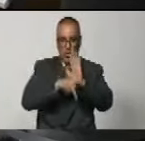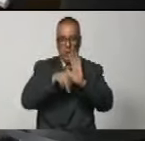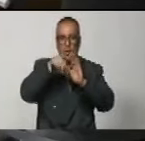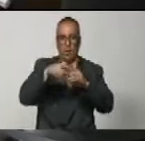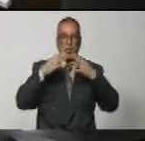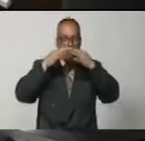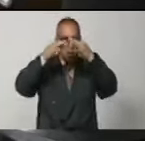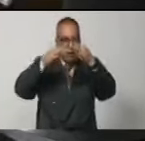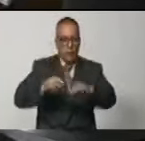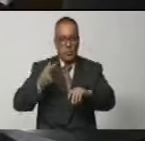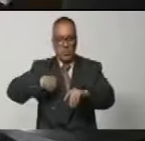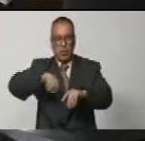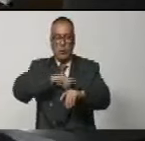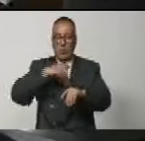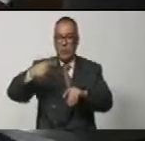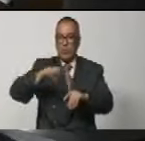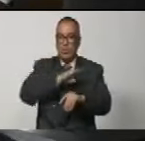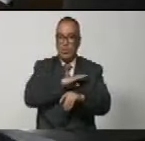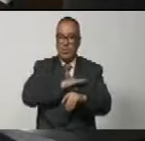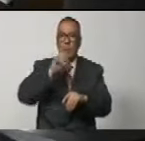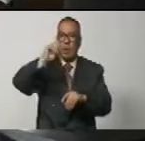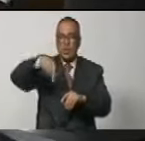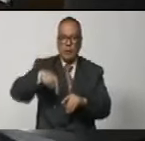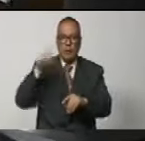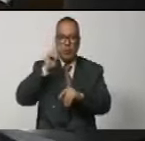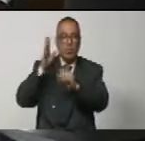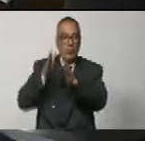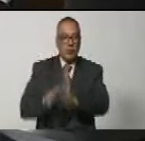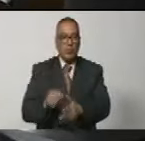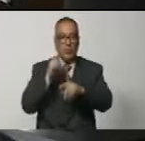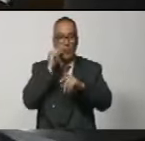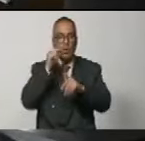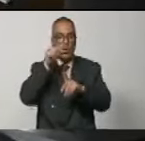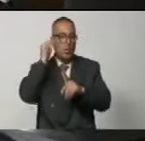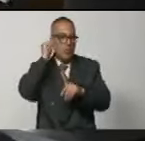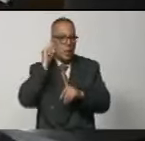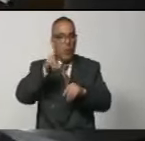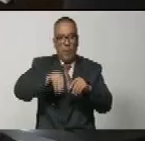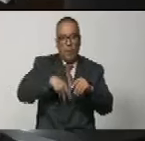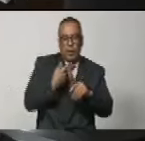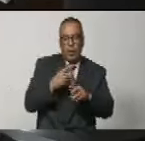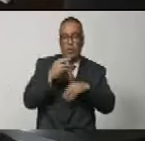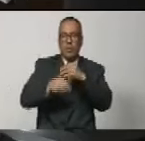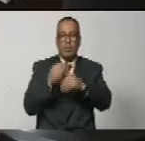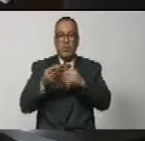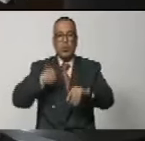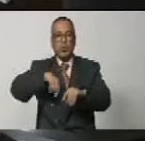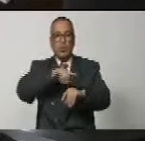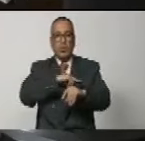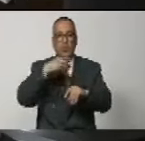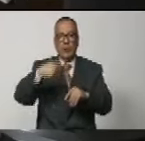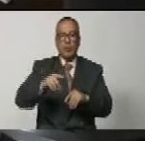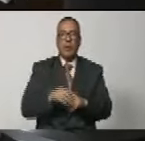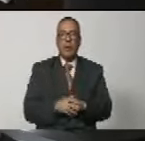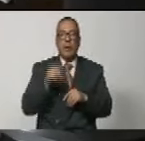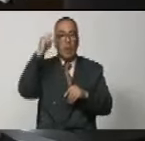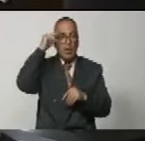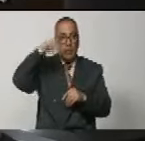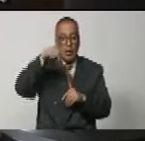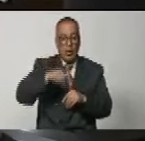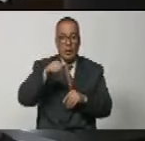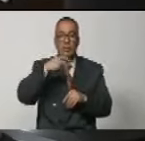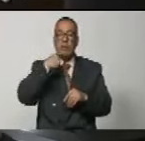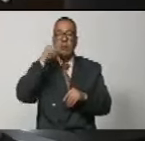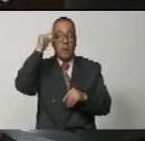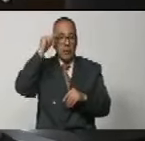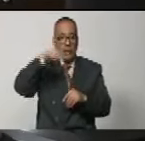nos garantizaran nuestros derechos y nosotros también como venezolanos, ciudadanos y ciudadanas pudiéramos cumplir nuestros deberes. Hoy día